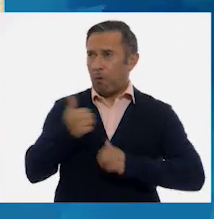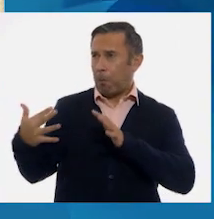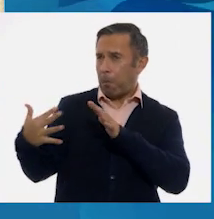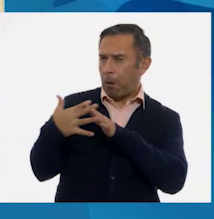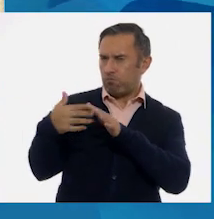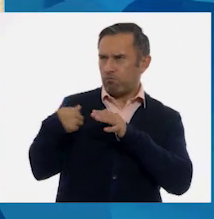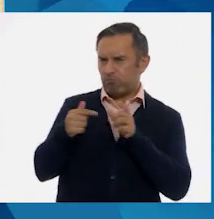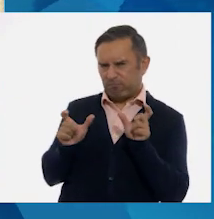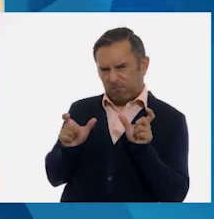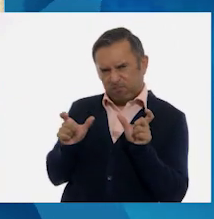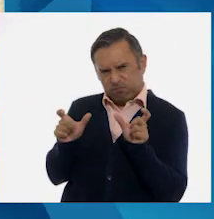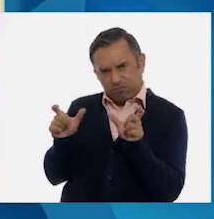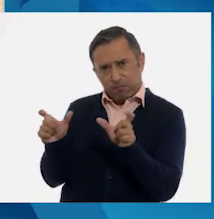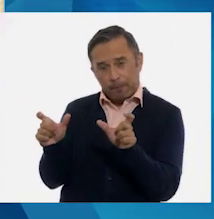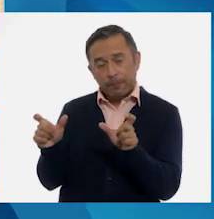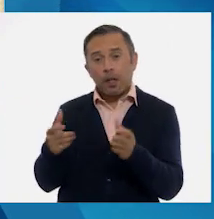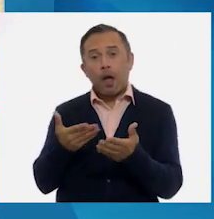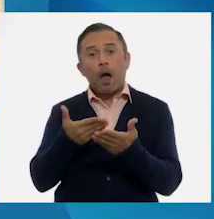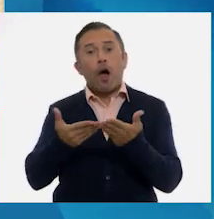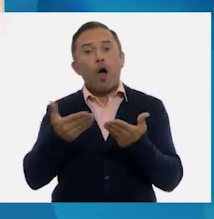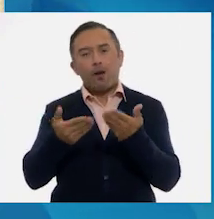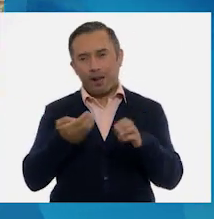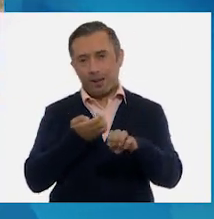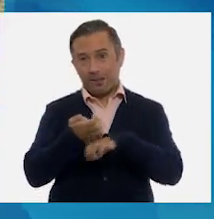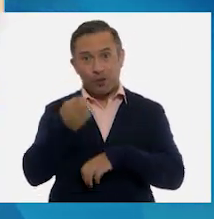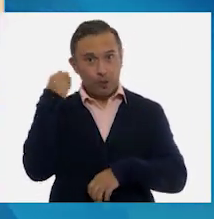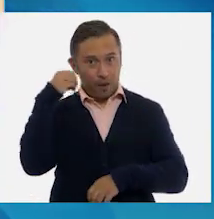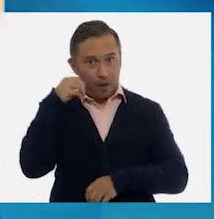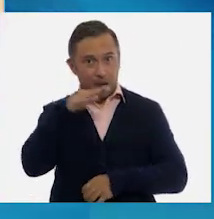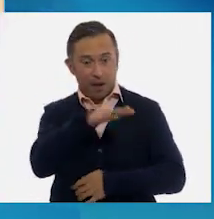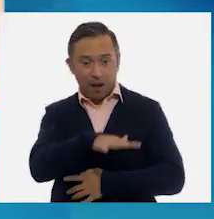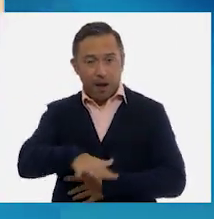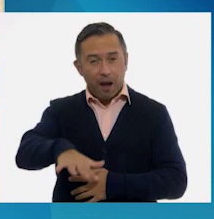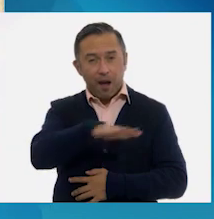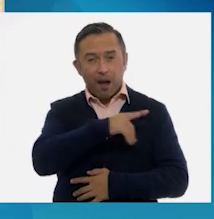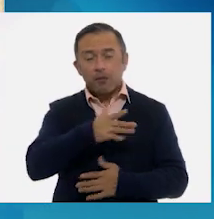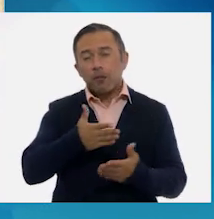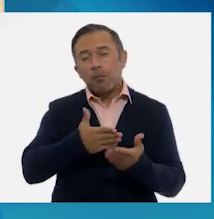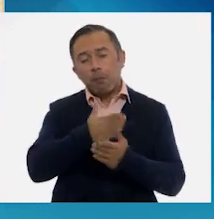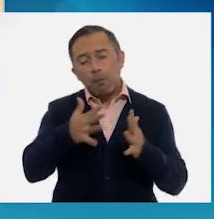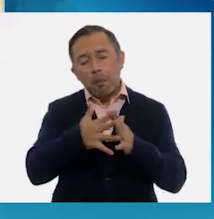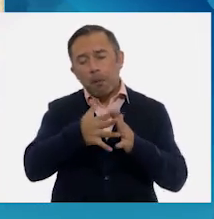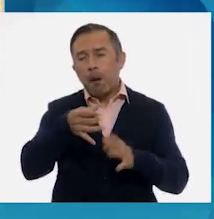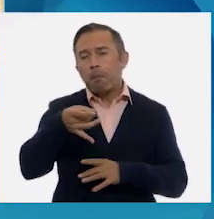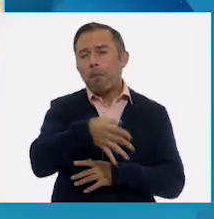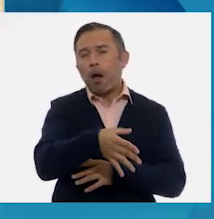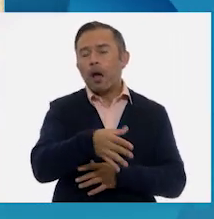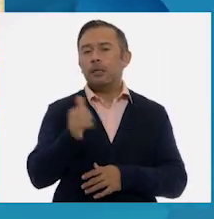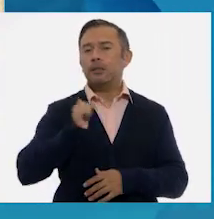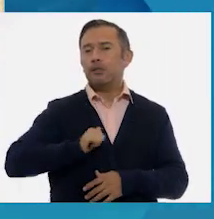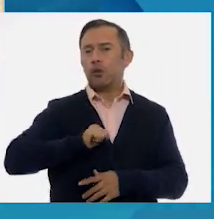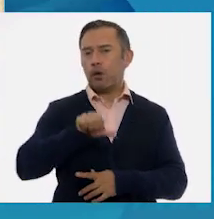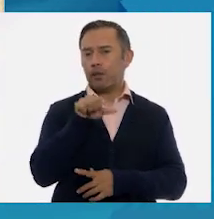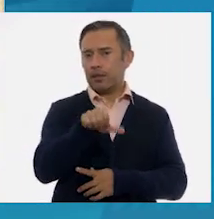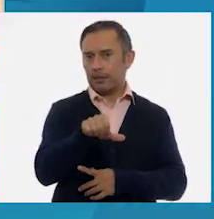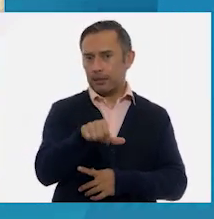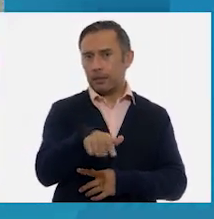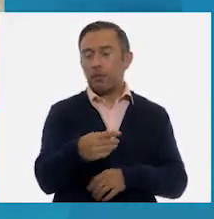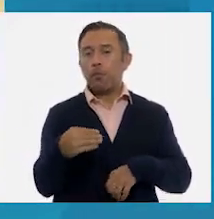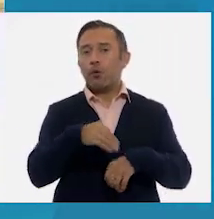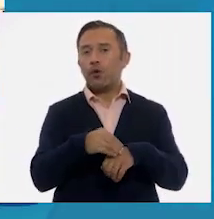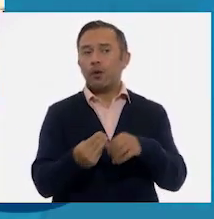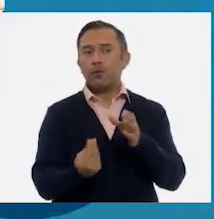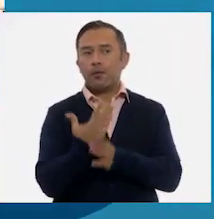La conquista de lo que hoy es el territorio oaxaqueño se consolidó a lo largo del siglo XVI, con la fundación de la ciudad de